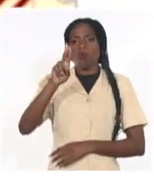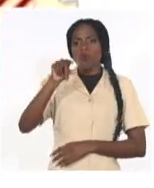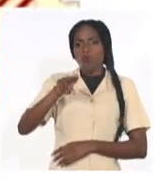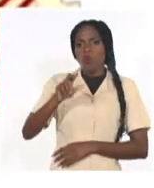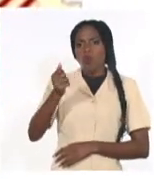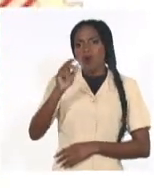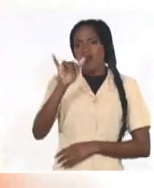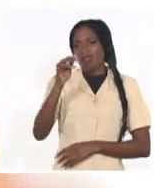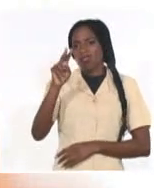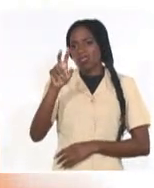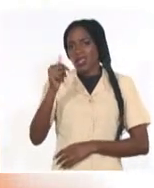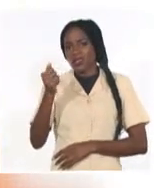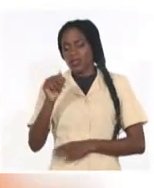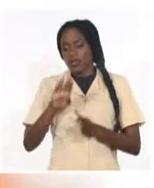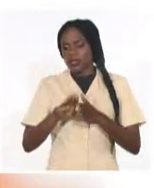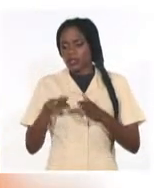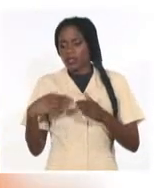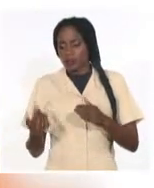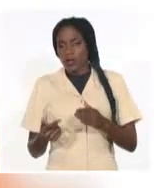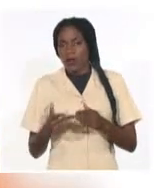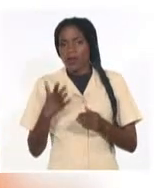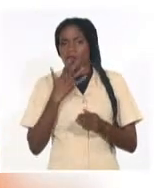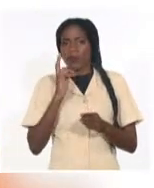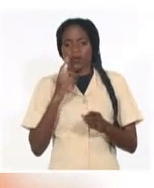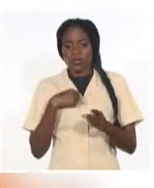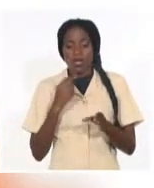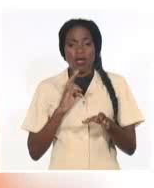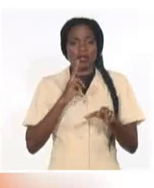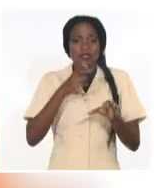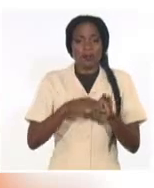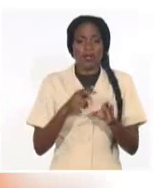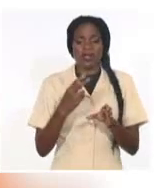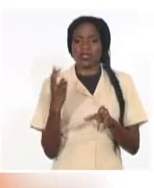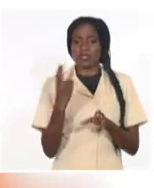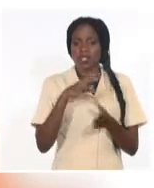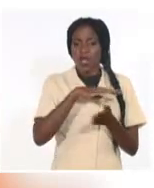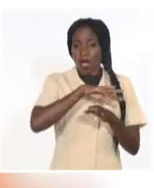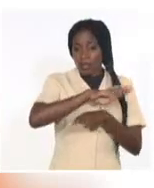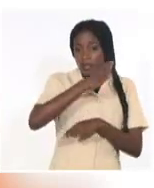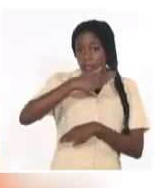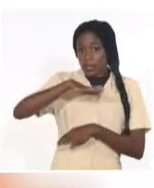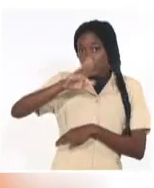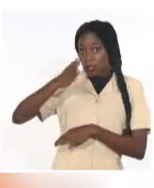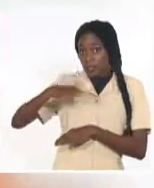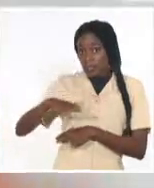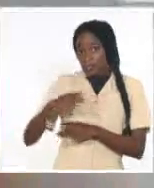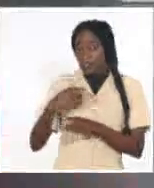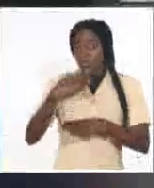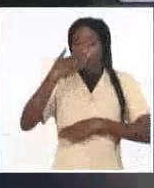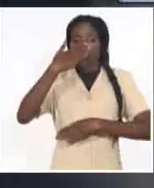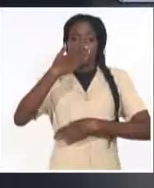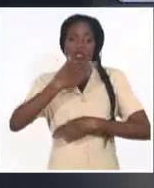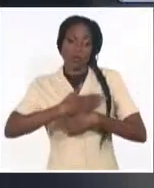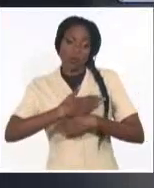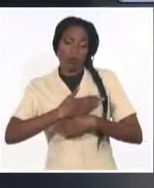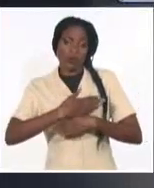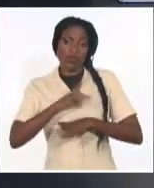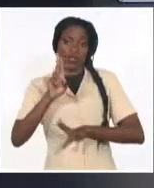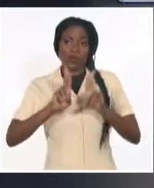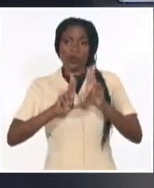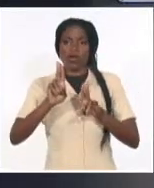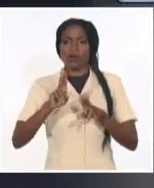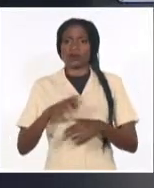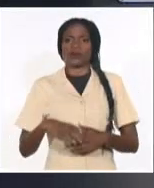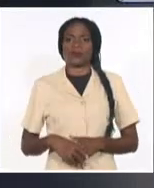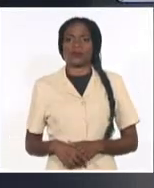vecino país de otorgar concesiones petroleras a terceros en aguas del Atlántico sin las delimitaciones acordadas con Caracas.